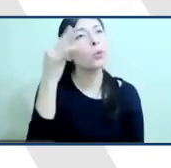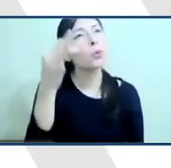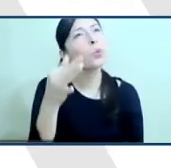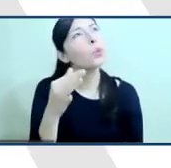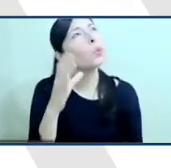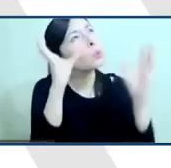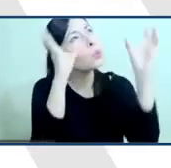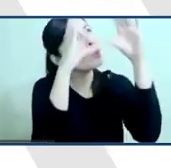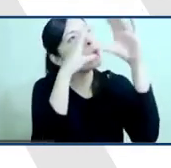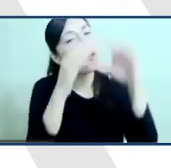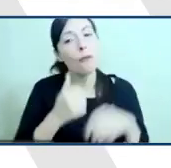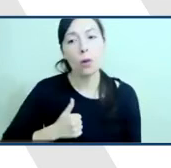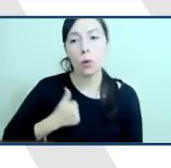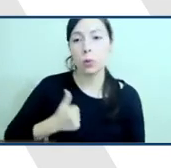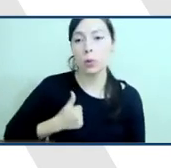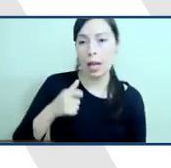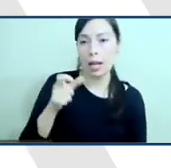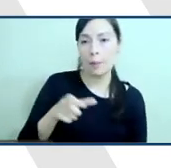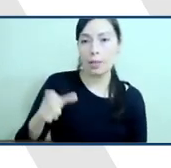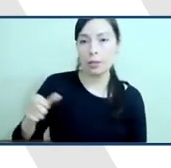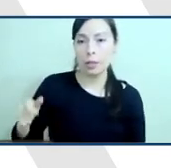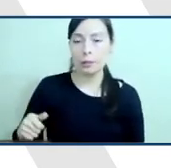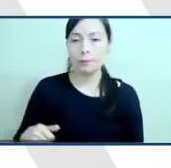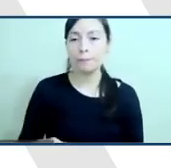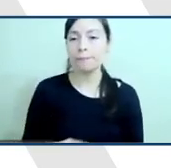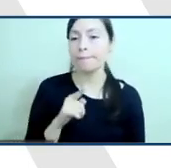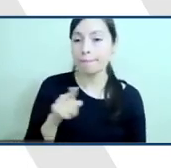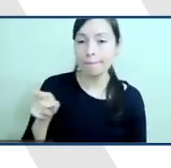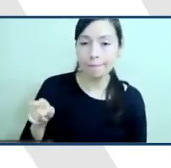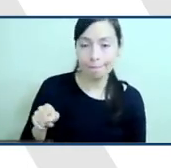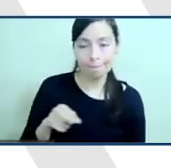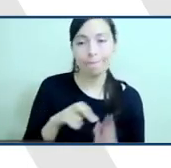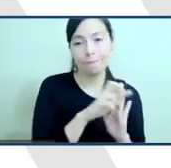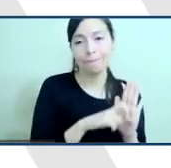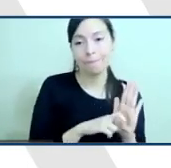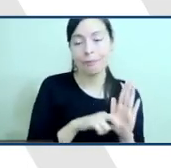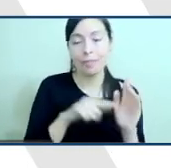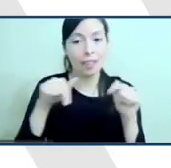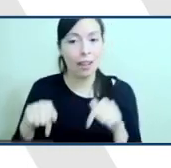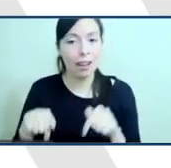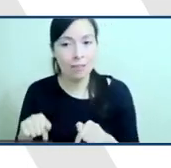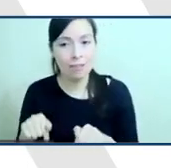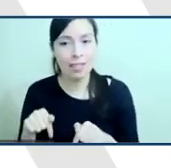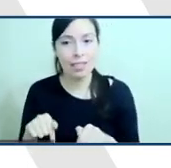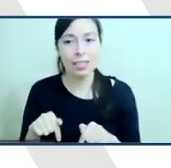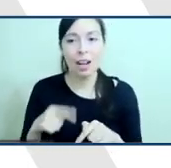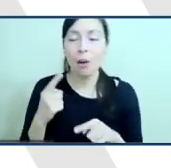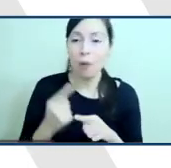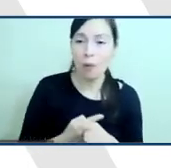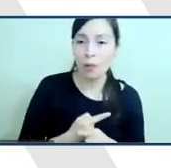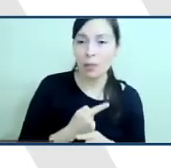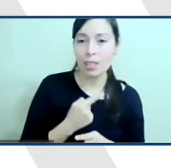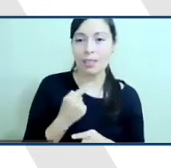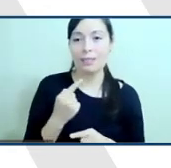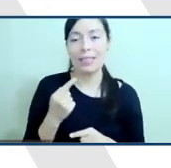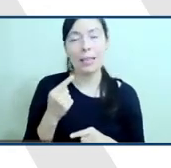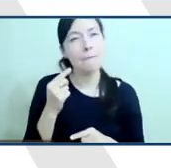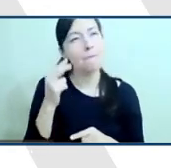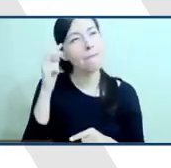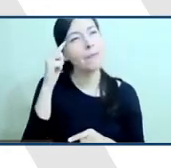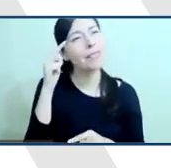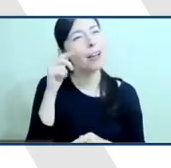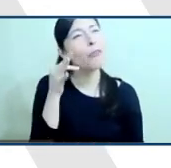fuera una voluntad de los mismos habitantes locales hacer posible estos proyectos? Hoy en día estamos, yo creo, nuevamente con estas perspectivas ante